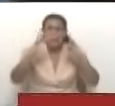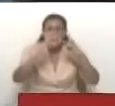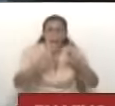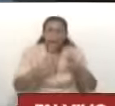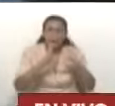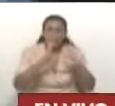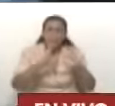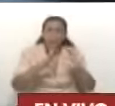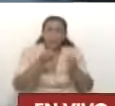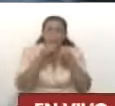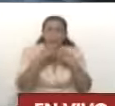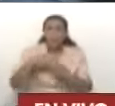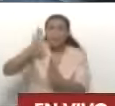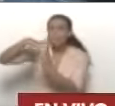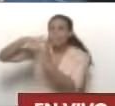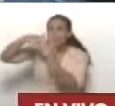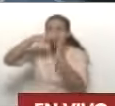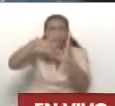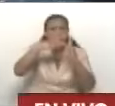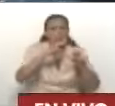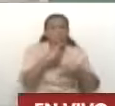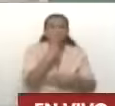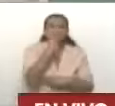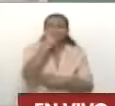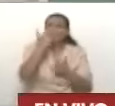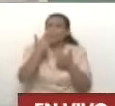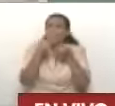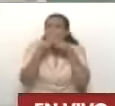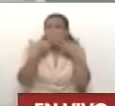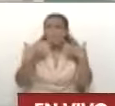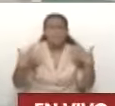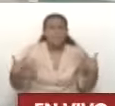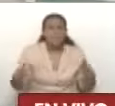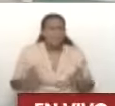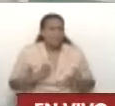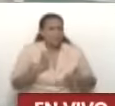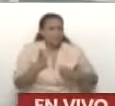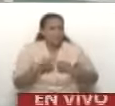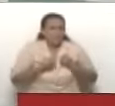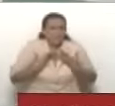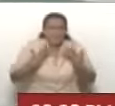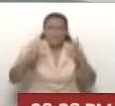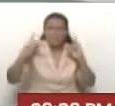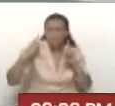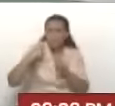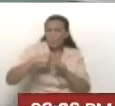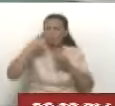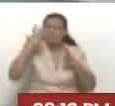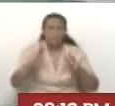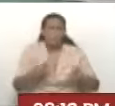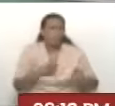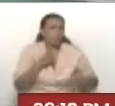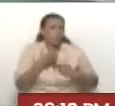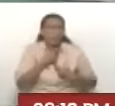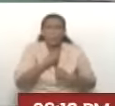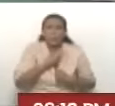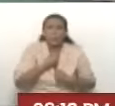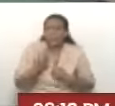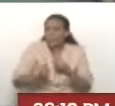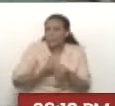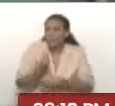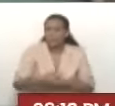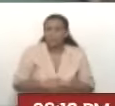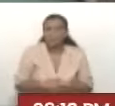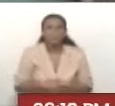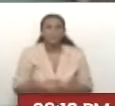pintado, todo de verdad con una energía y una vibración positiva, encantadora, como nos gusta hacer las cosas. Y nada